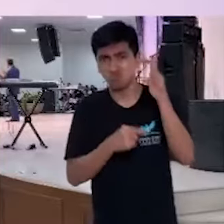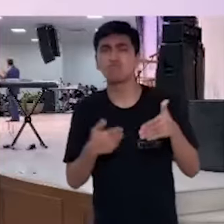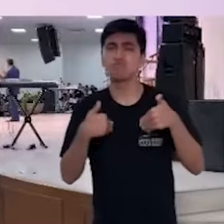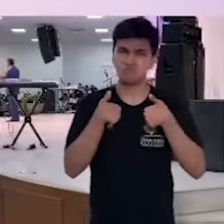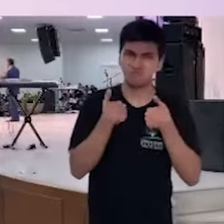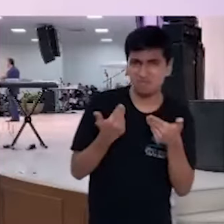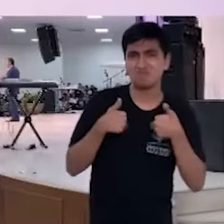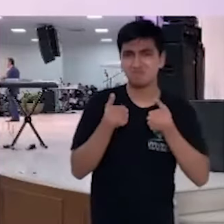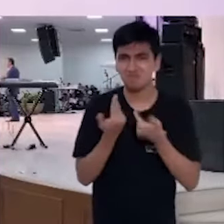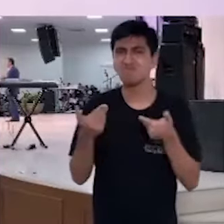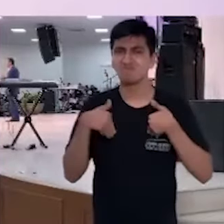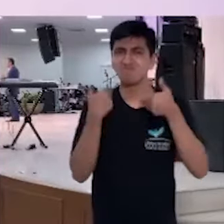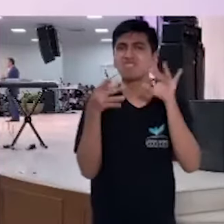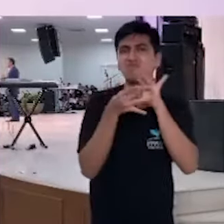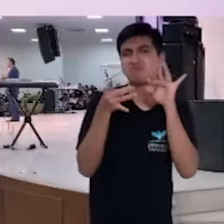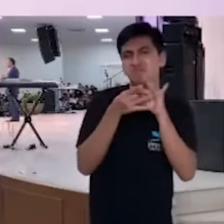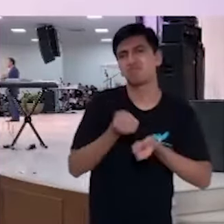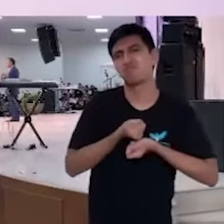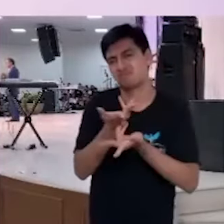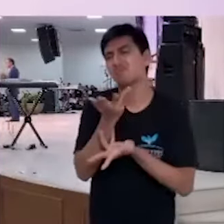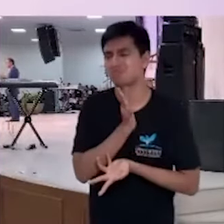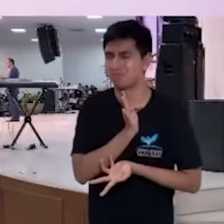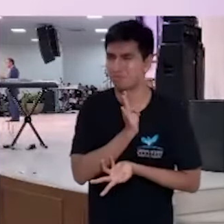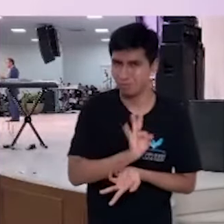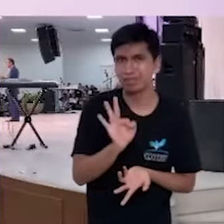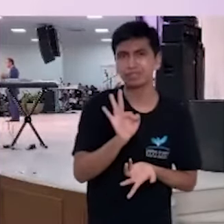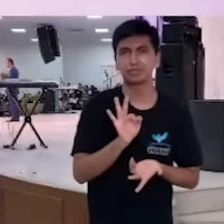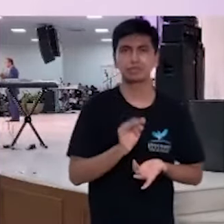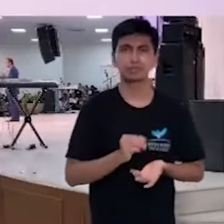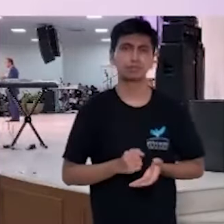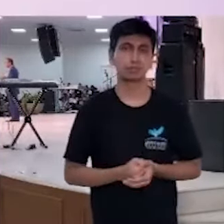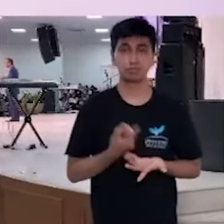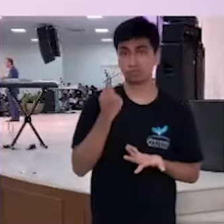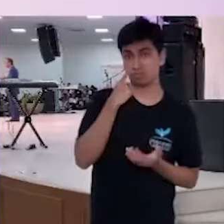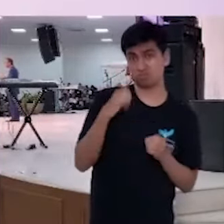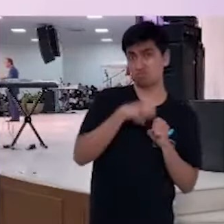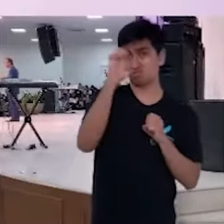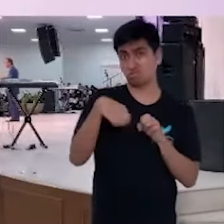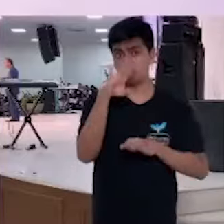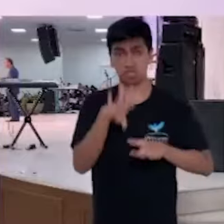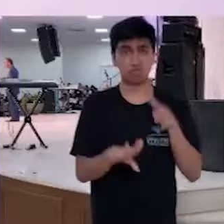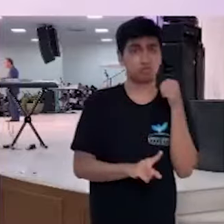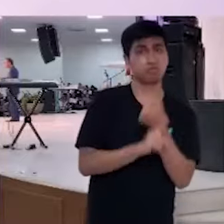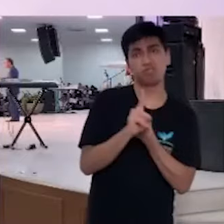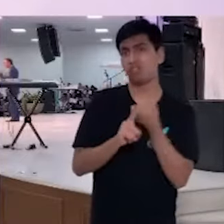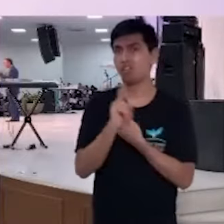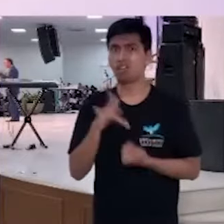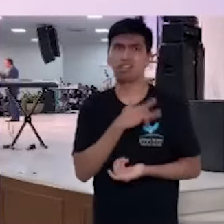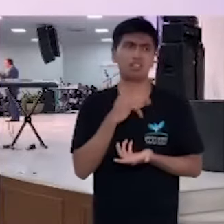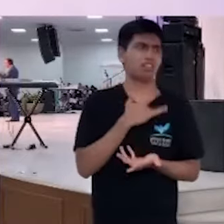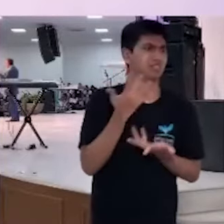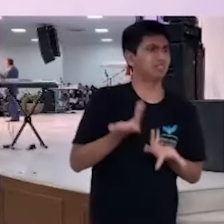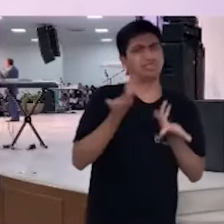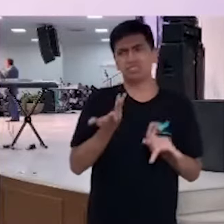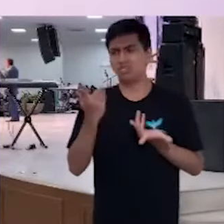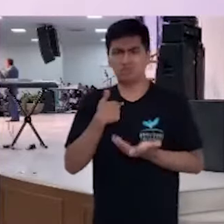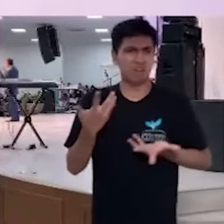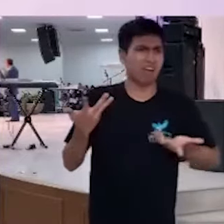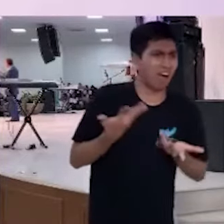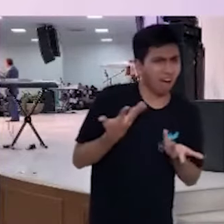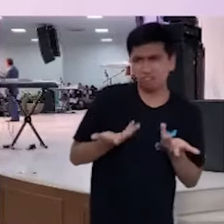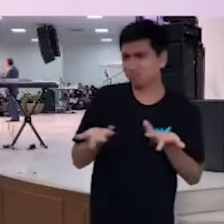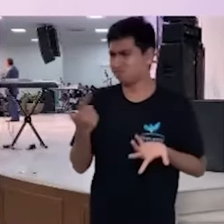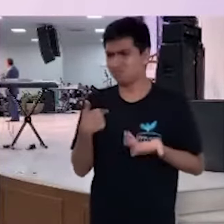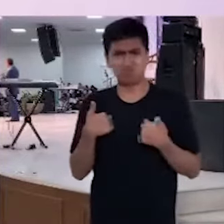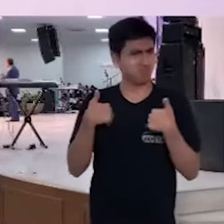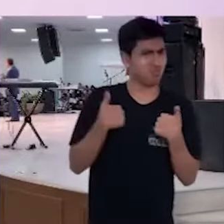hay cosas que se nos presentan y no podemos resolverlas, no sabemos resolverlas. Para eso, hermano, es que el Señor nos ha